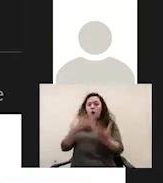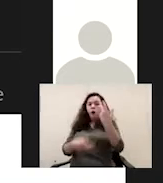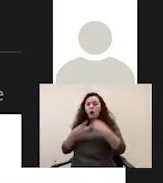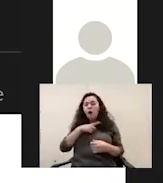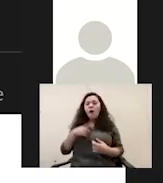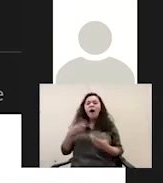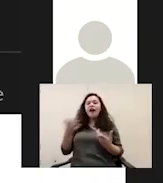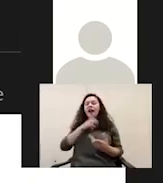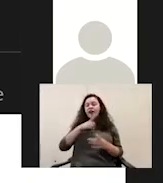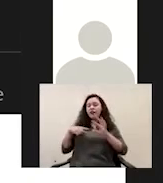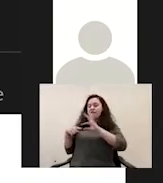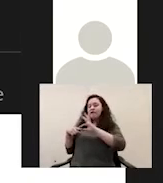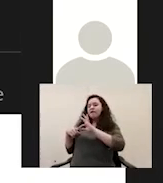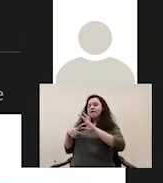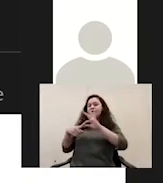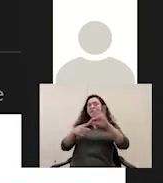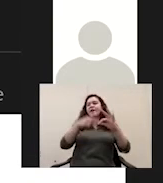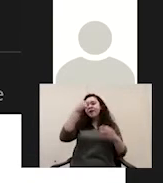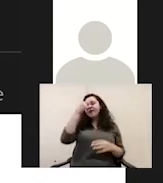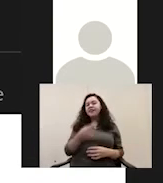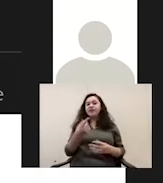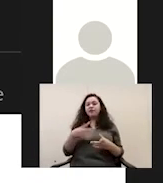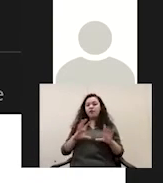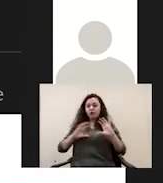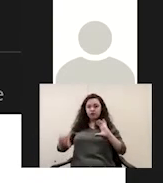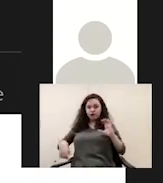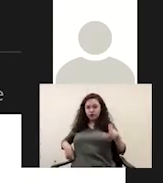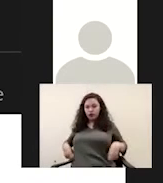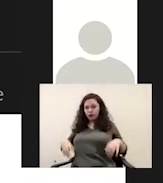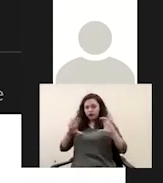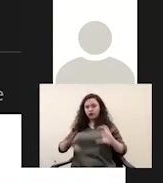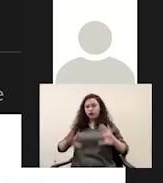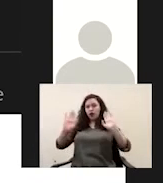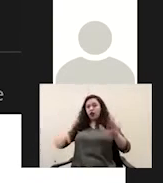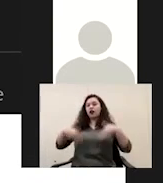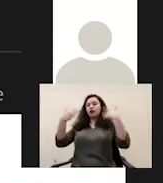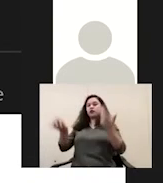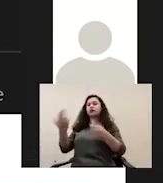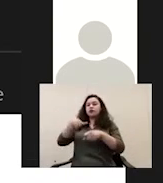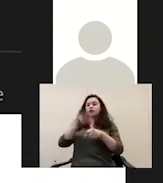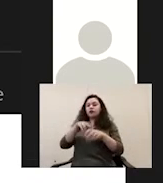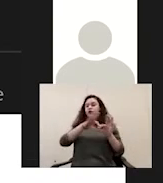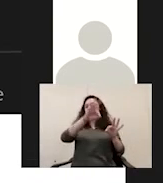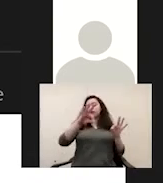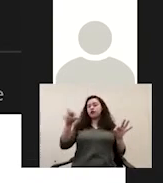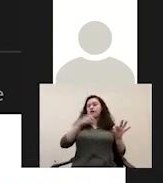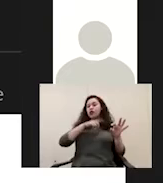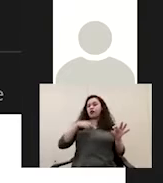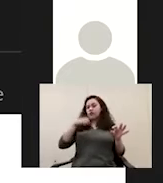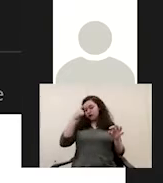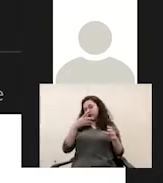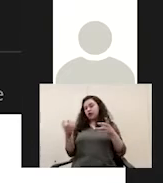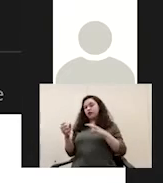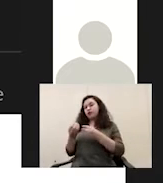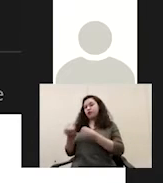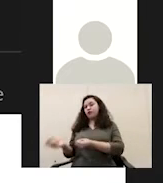ruta específica para el traslado de estos órganos al exterior del hospital y al traslado